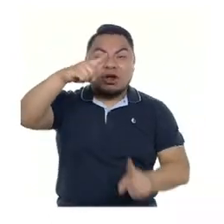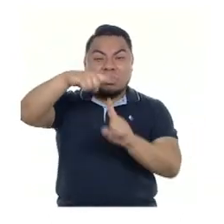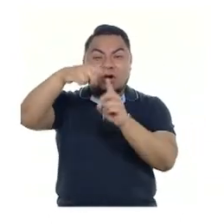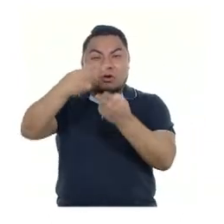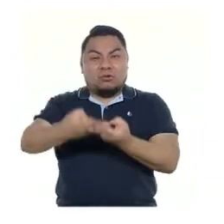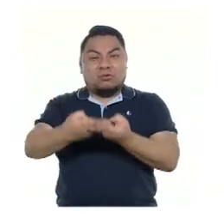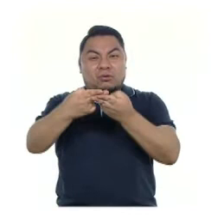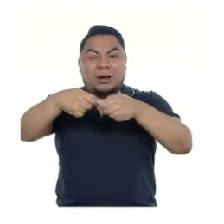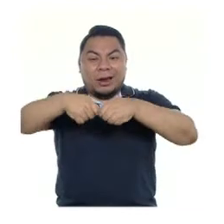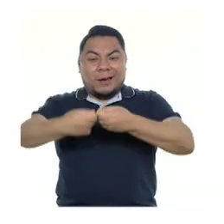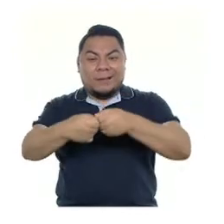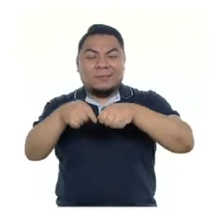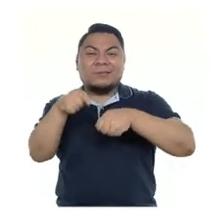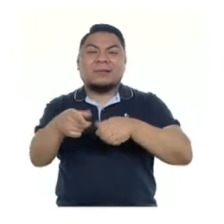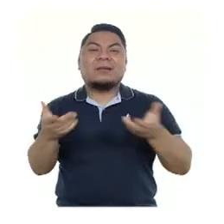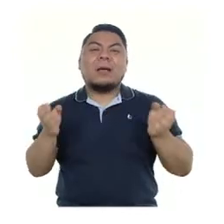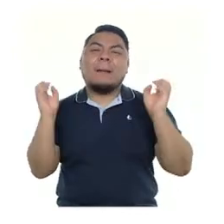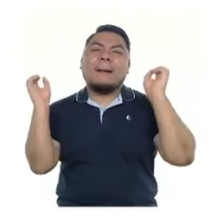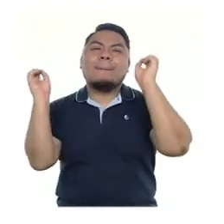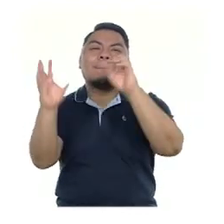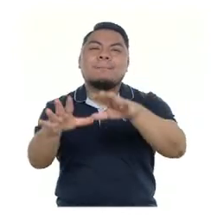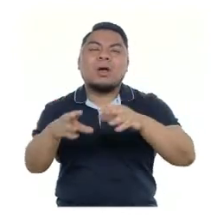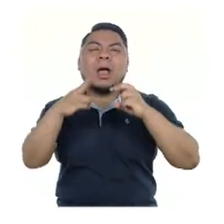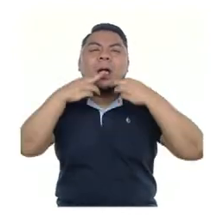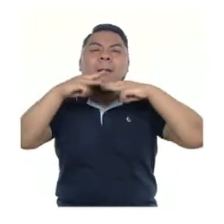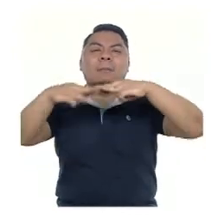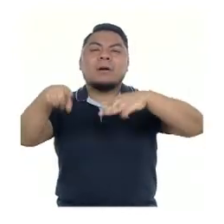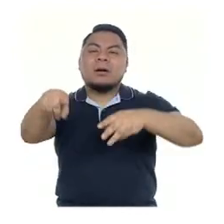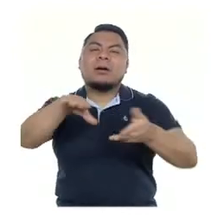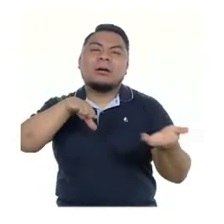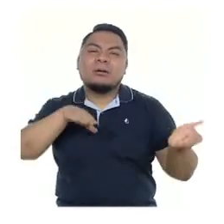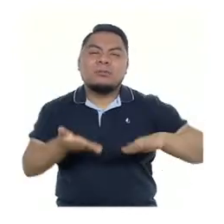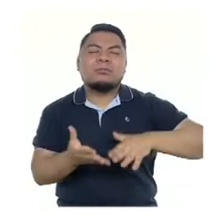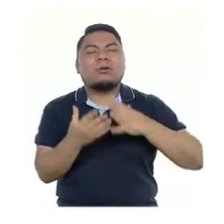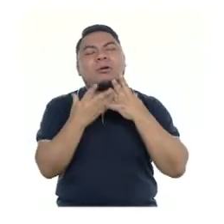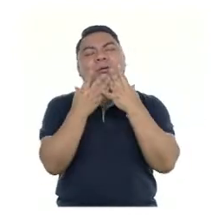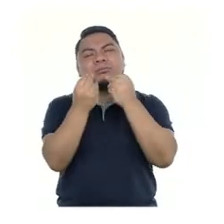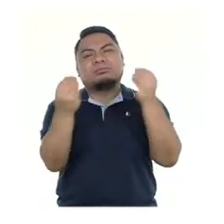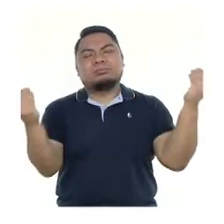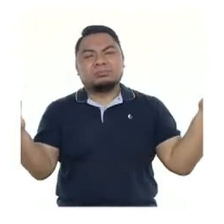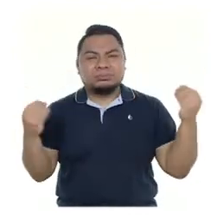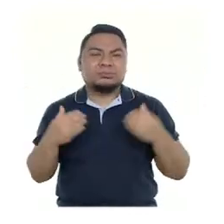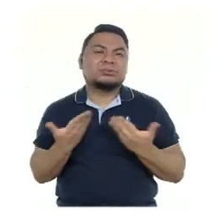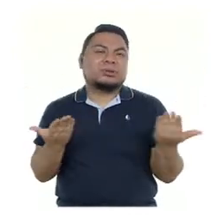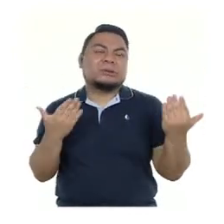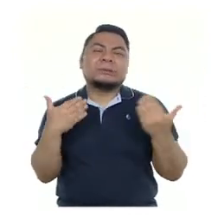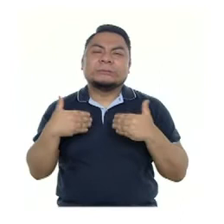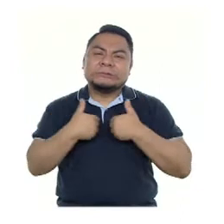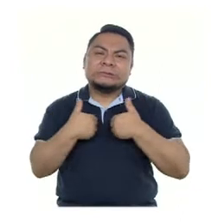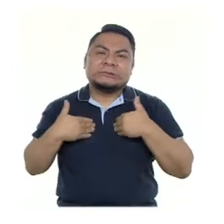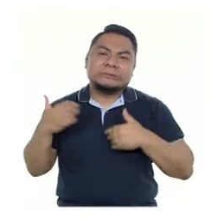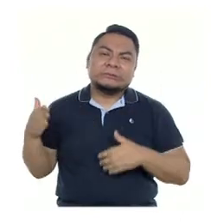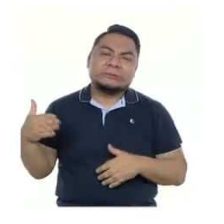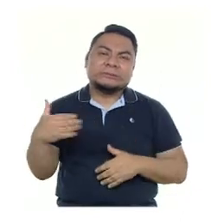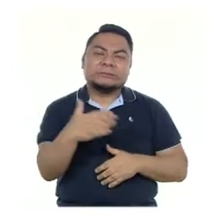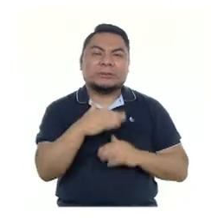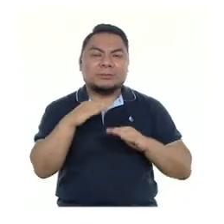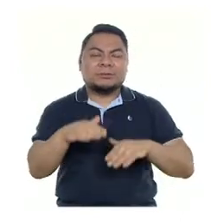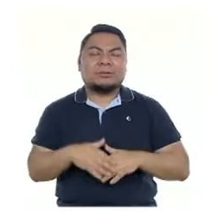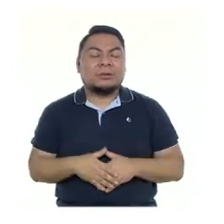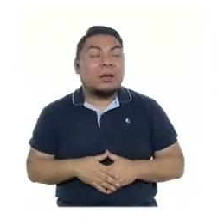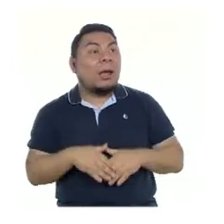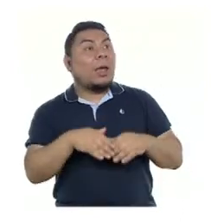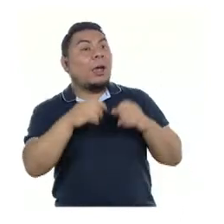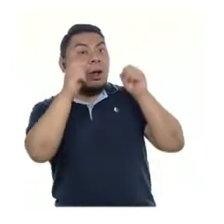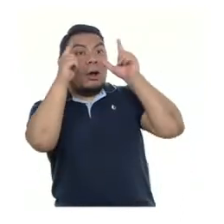de plástico termina en el mar y causa la muerte de muchos animales marinos. ¿Qué cosa? ¡Me